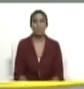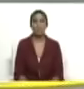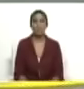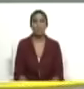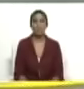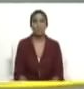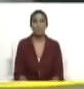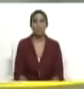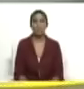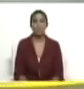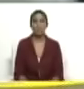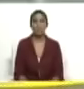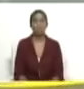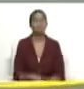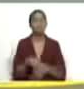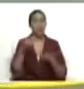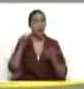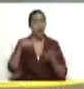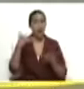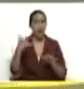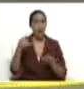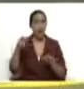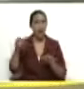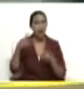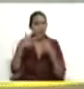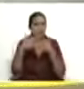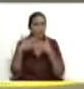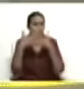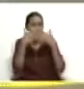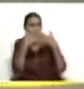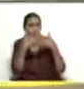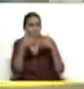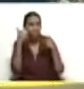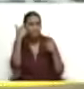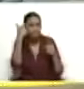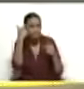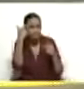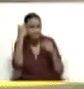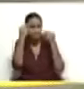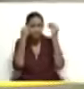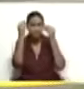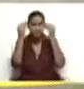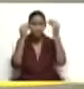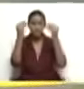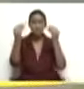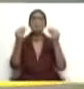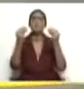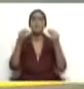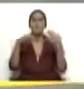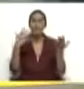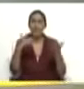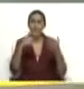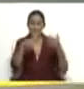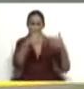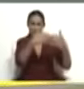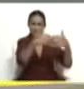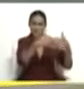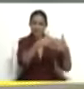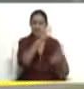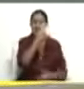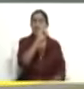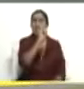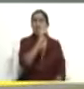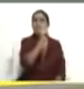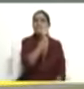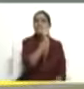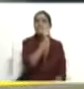Y ahora tienen el plan de descuartizar Citgo, ¡Alerta!